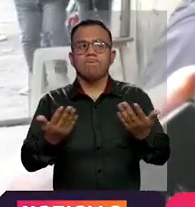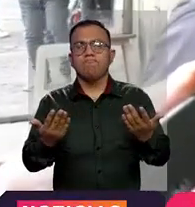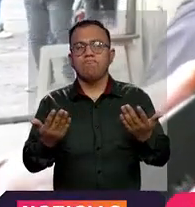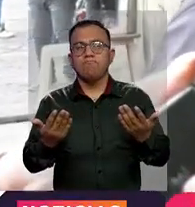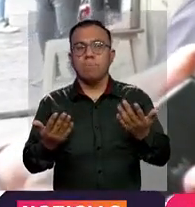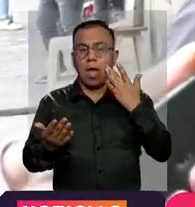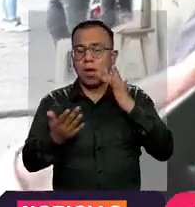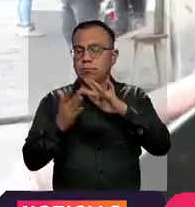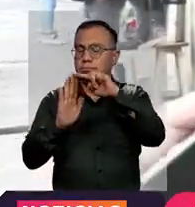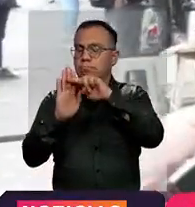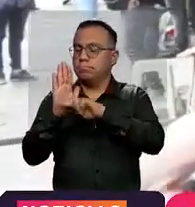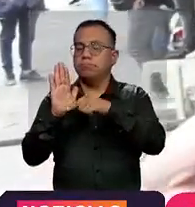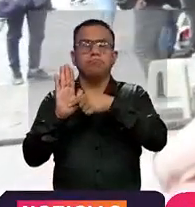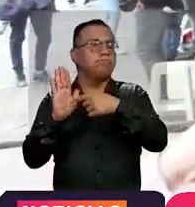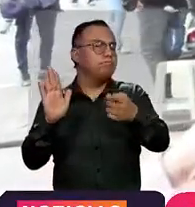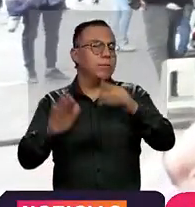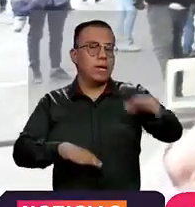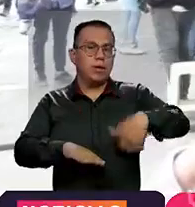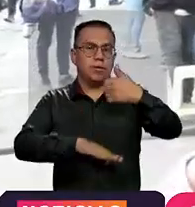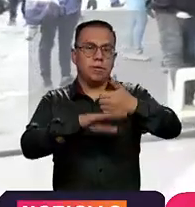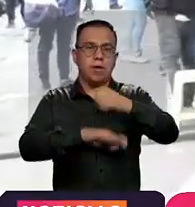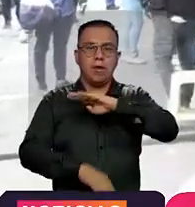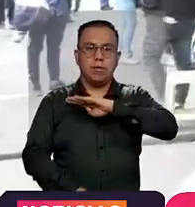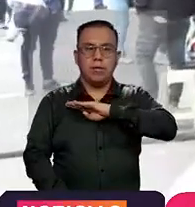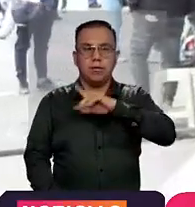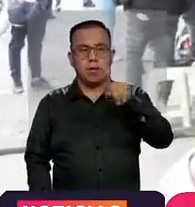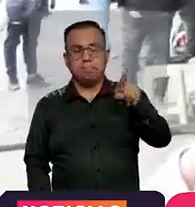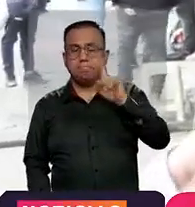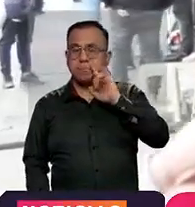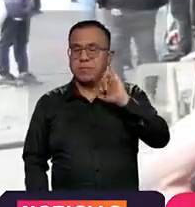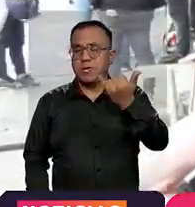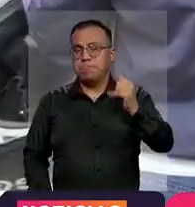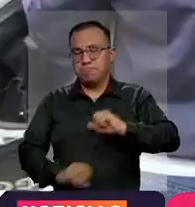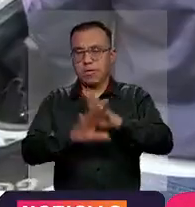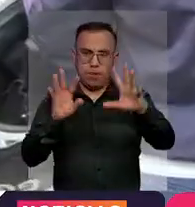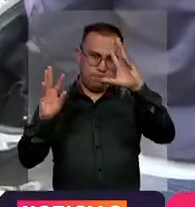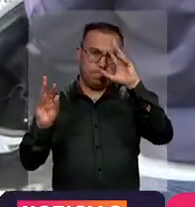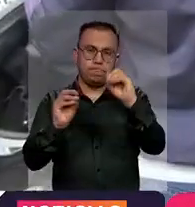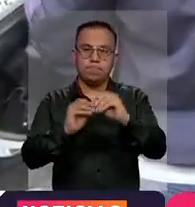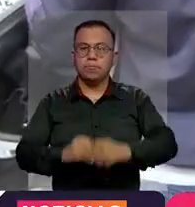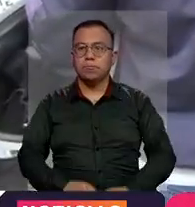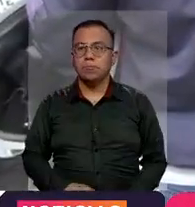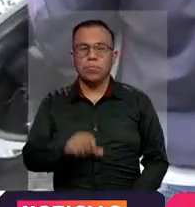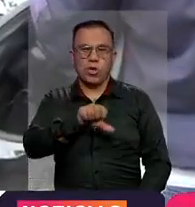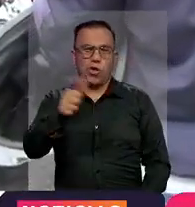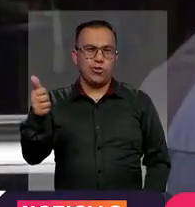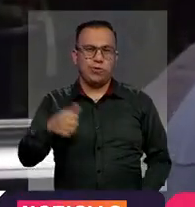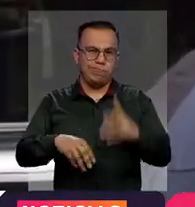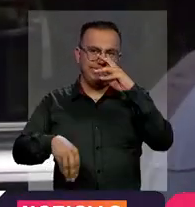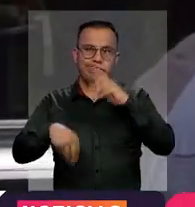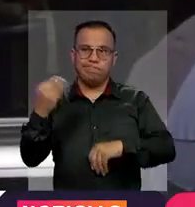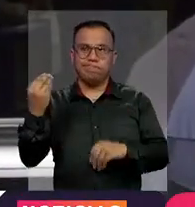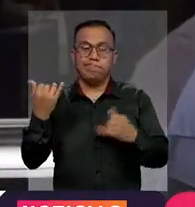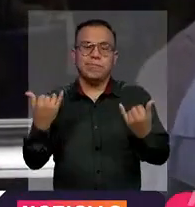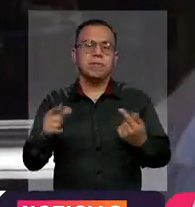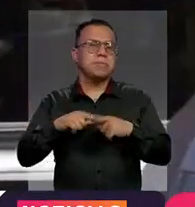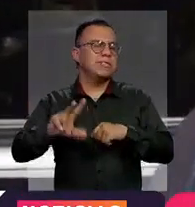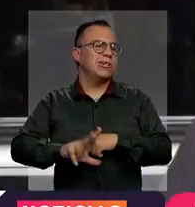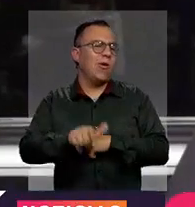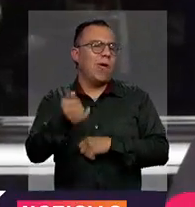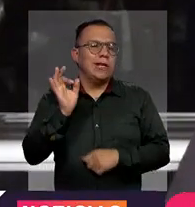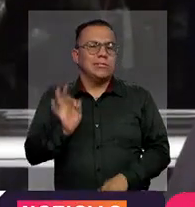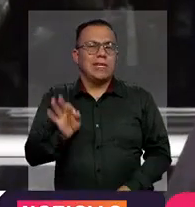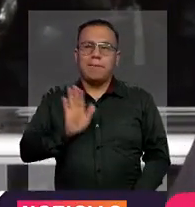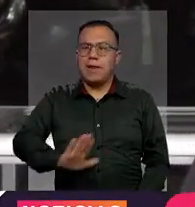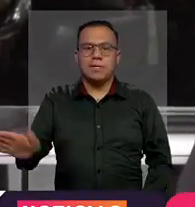un reglamento de la alcaldía. Y sí, claro, estoy de acuerdo. Otros en contra. De todas maneras, el que va a robar siempre